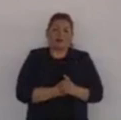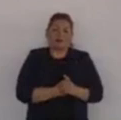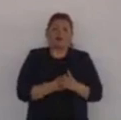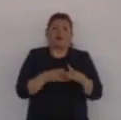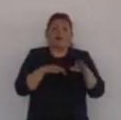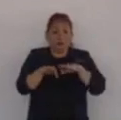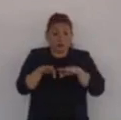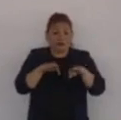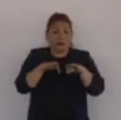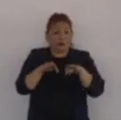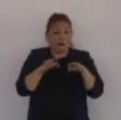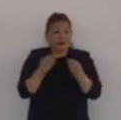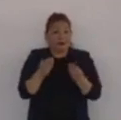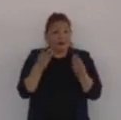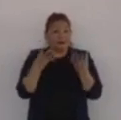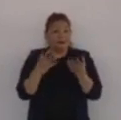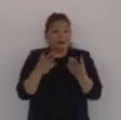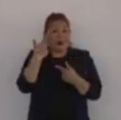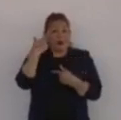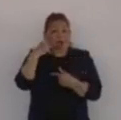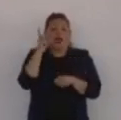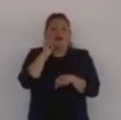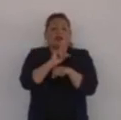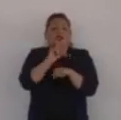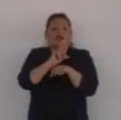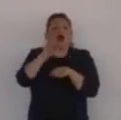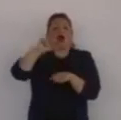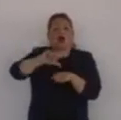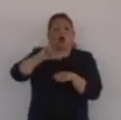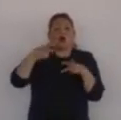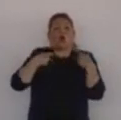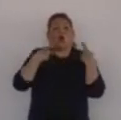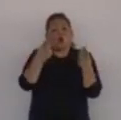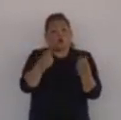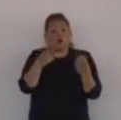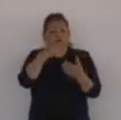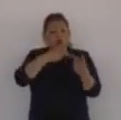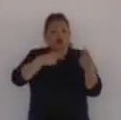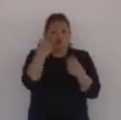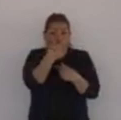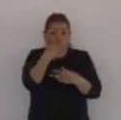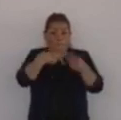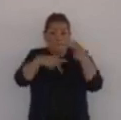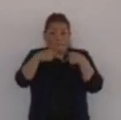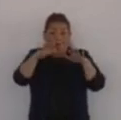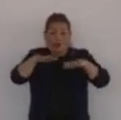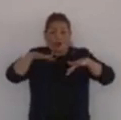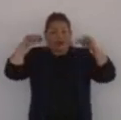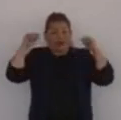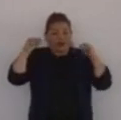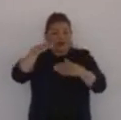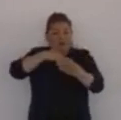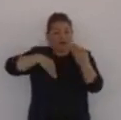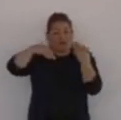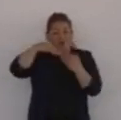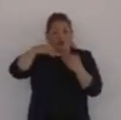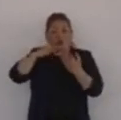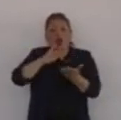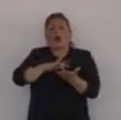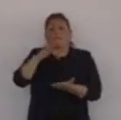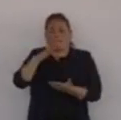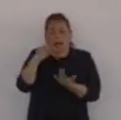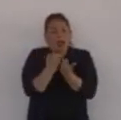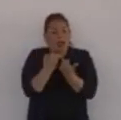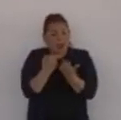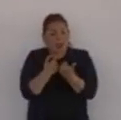ha trabajado mucho para que el día de hoy ustedes estén aquí. Y agradezco mucho que también